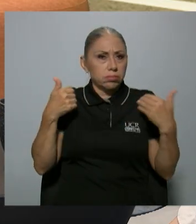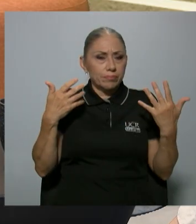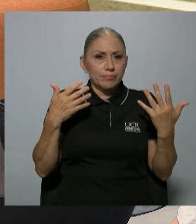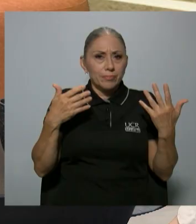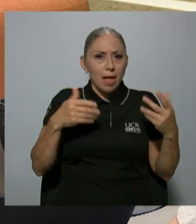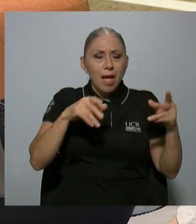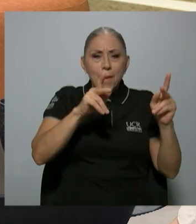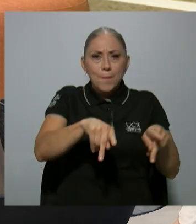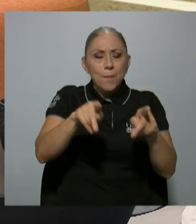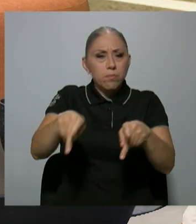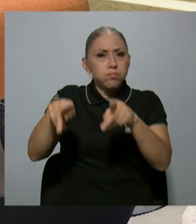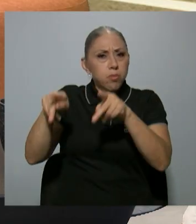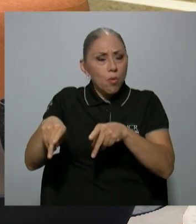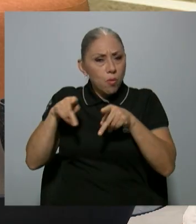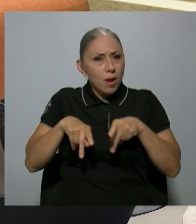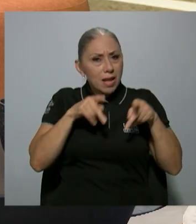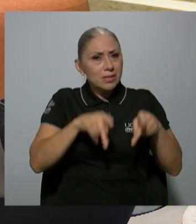ha